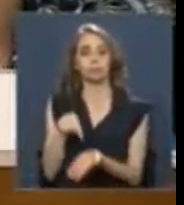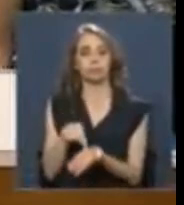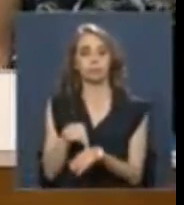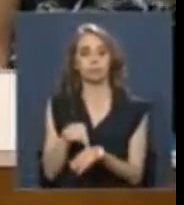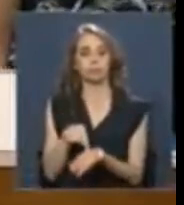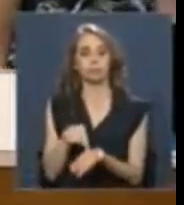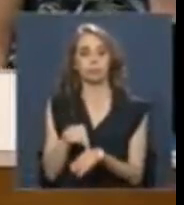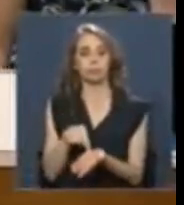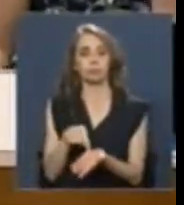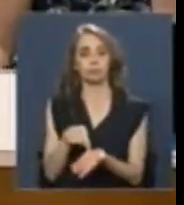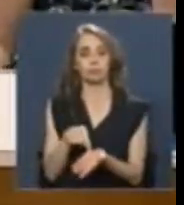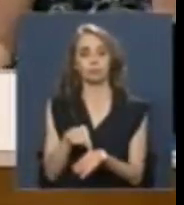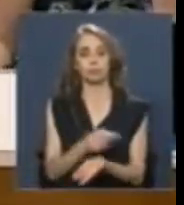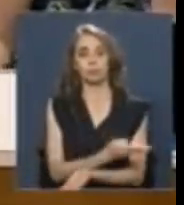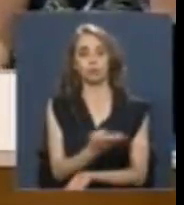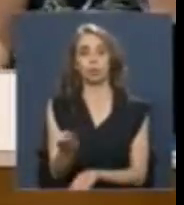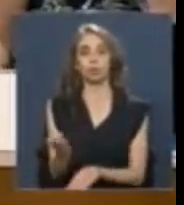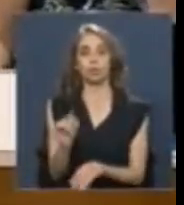En votación.